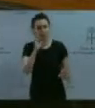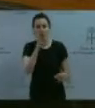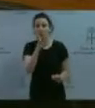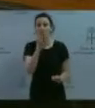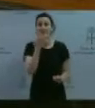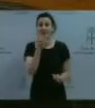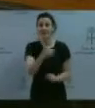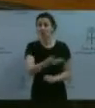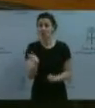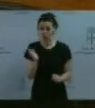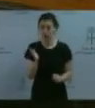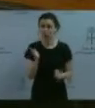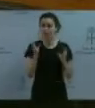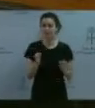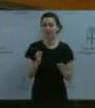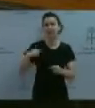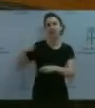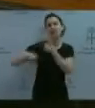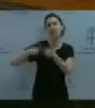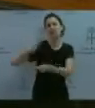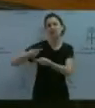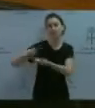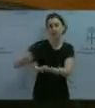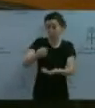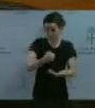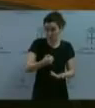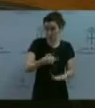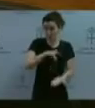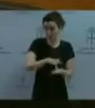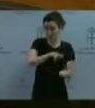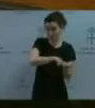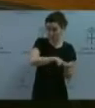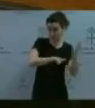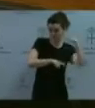y la lengua que se sabe, si todo el mundo entendiera asturiano, no haría falta enseñarla.